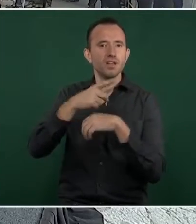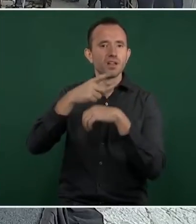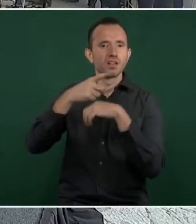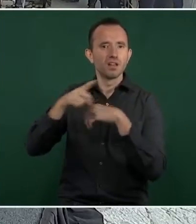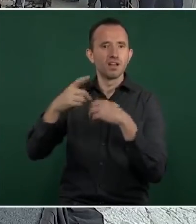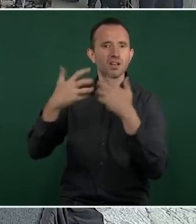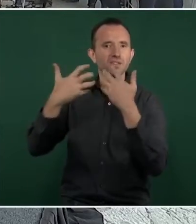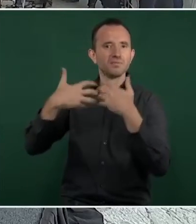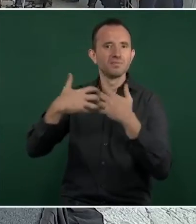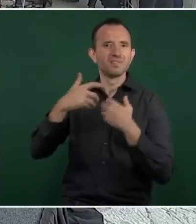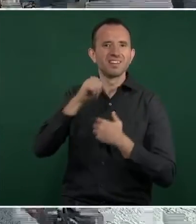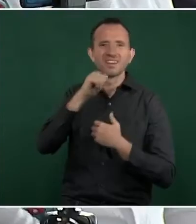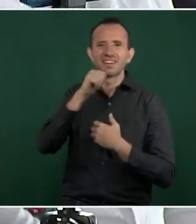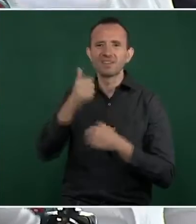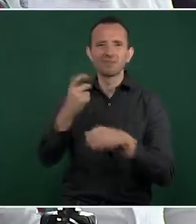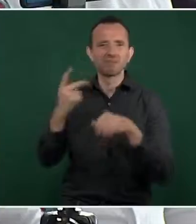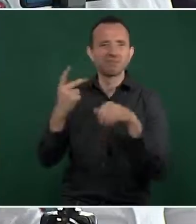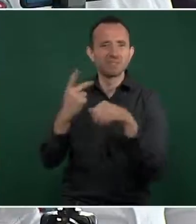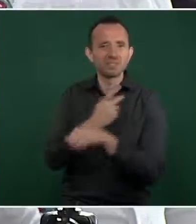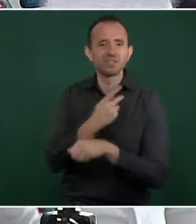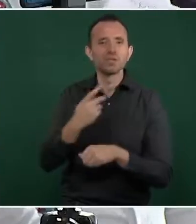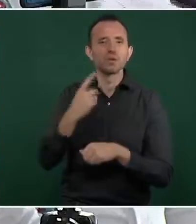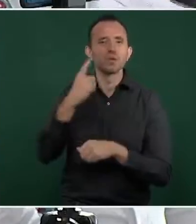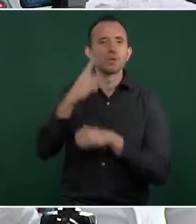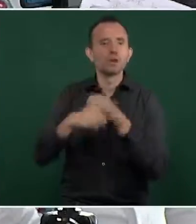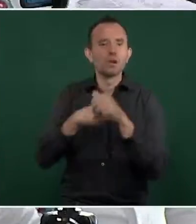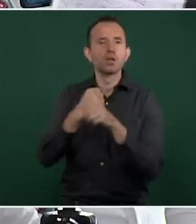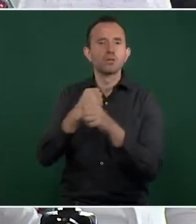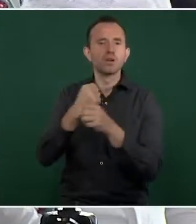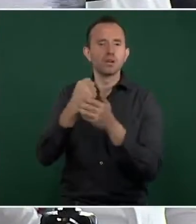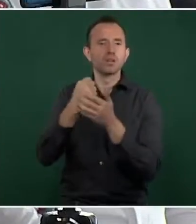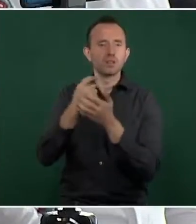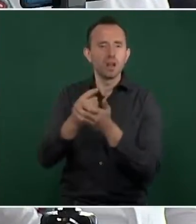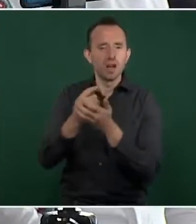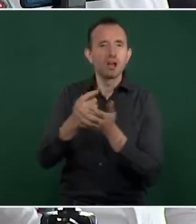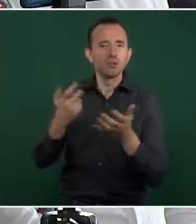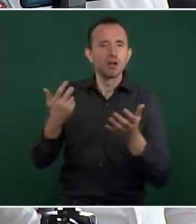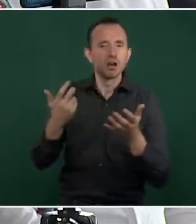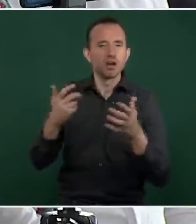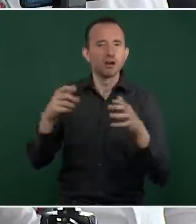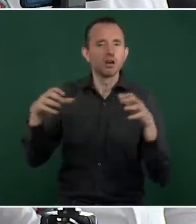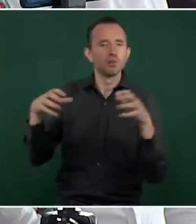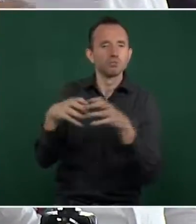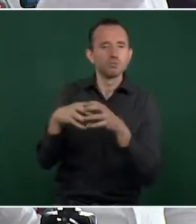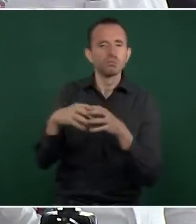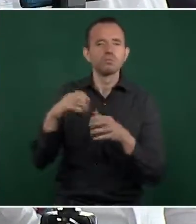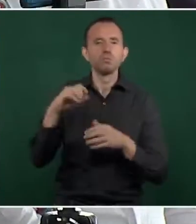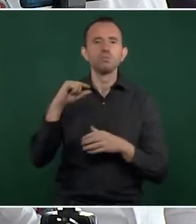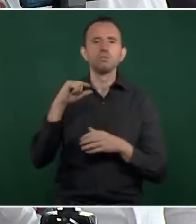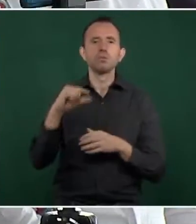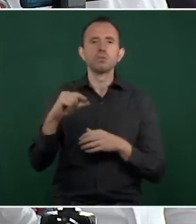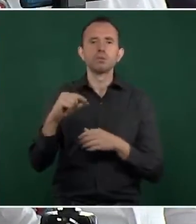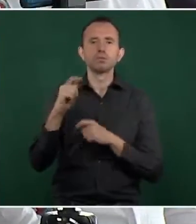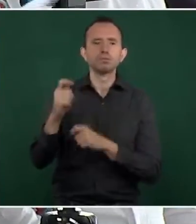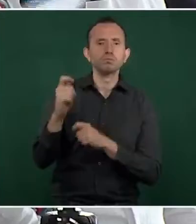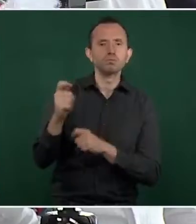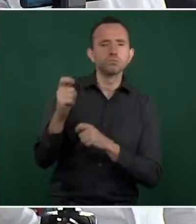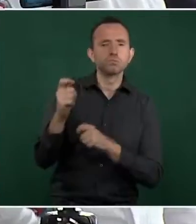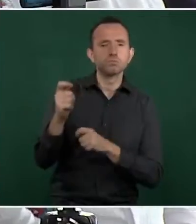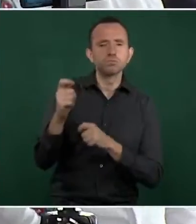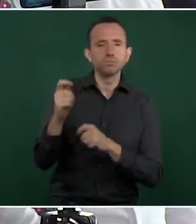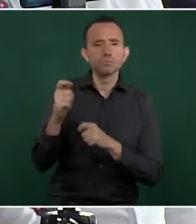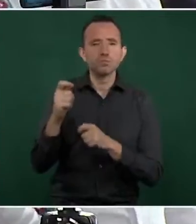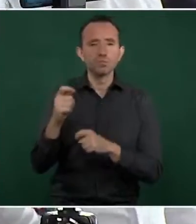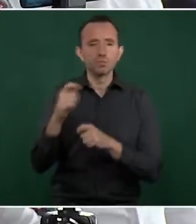le otorga cada año. Es muy poco, en eso es lo que le quiero yo decir, y si me lo permite una segunda, una vez que me dé su respuesta,